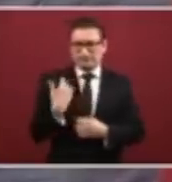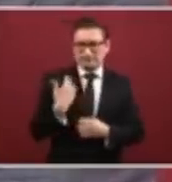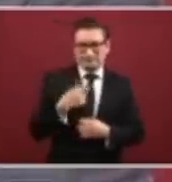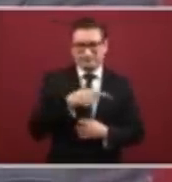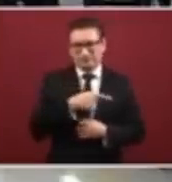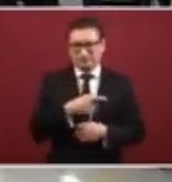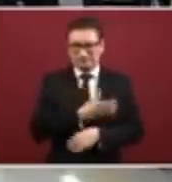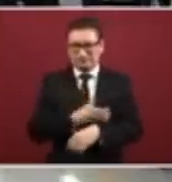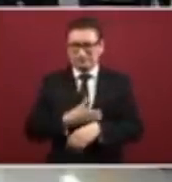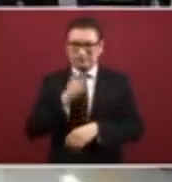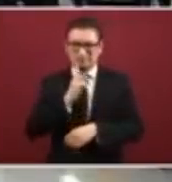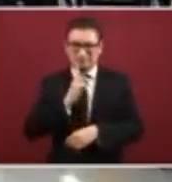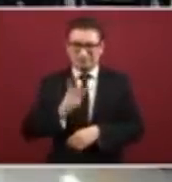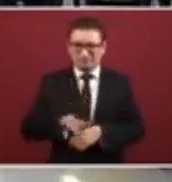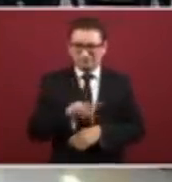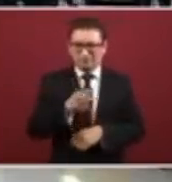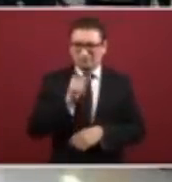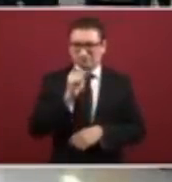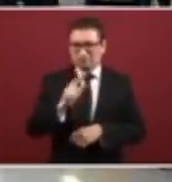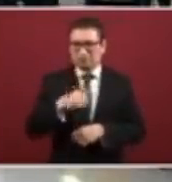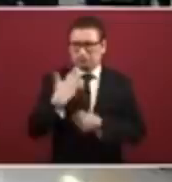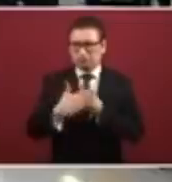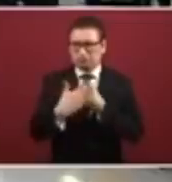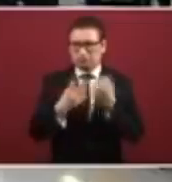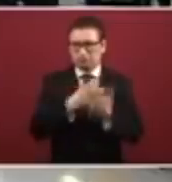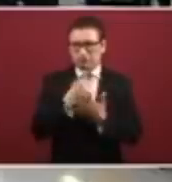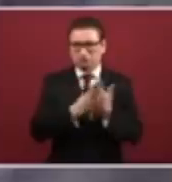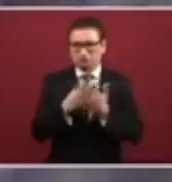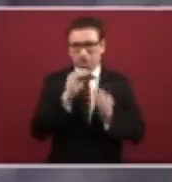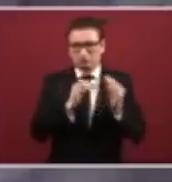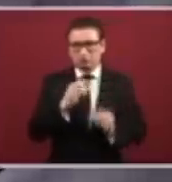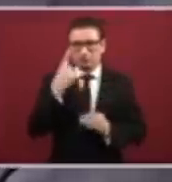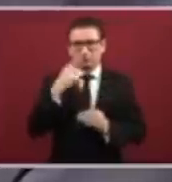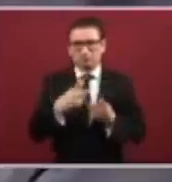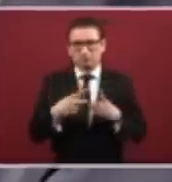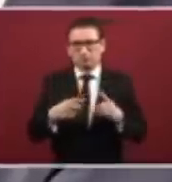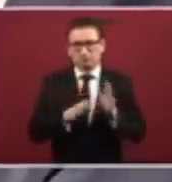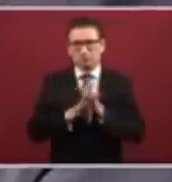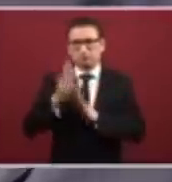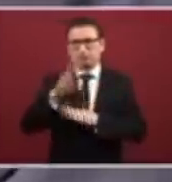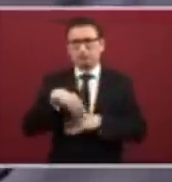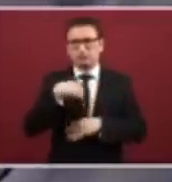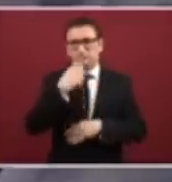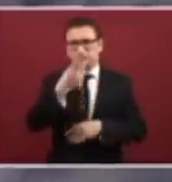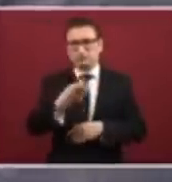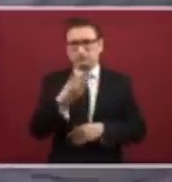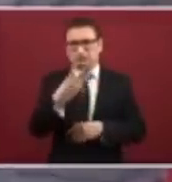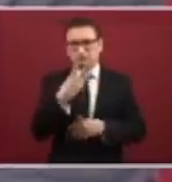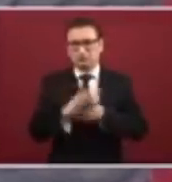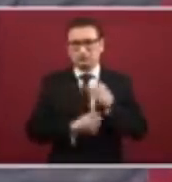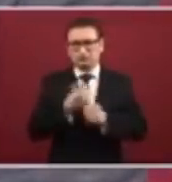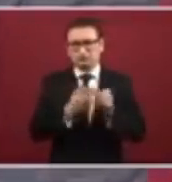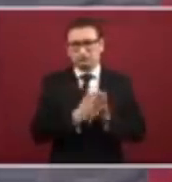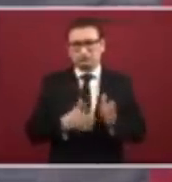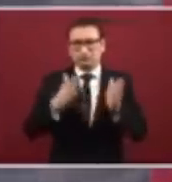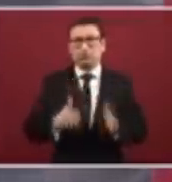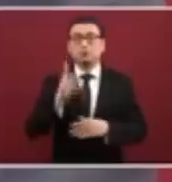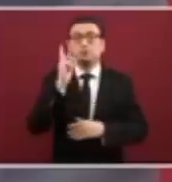una compañera, ¿no?, sobre el plan de desarrollo. Por eso ahorita que dije 3 años, no quiero que digan